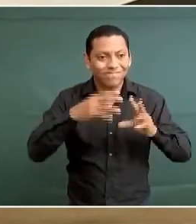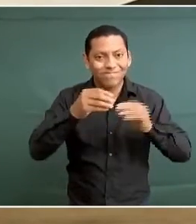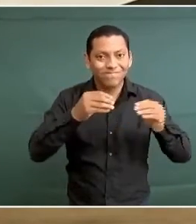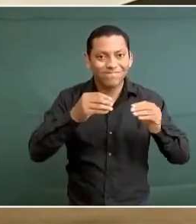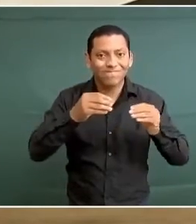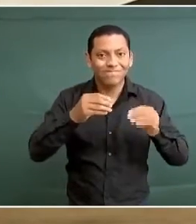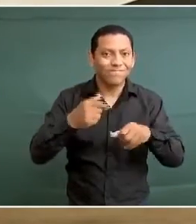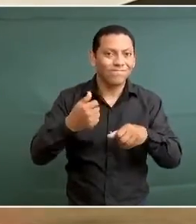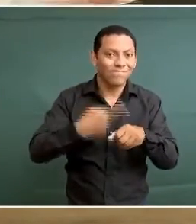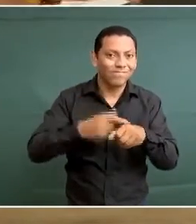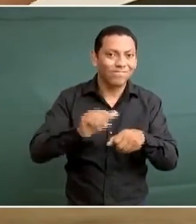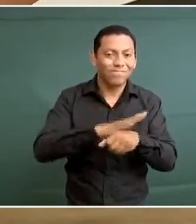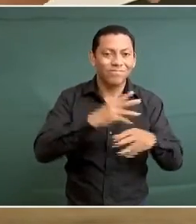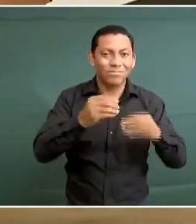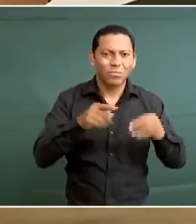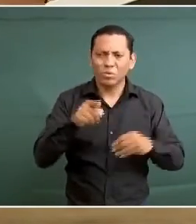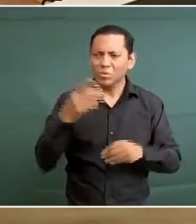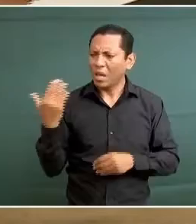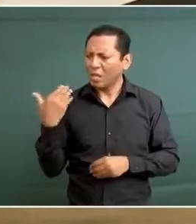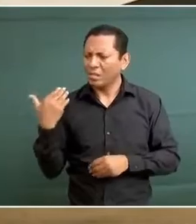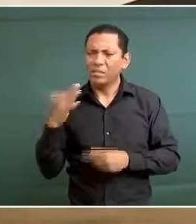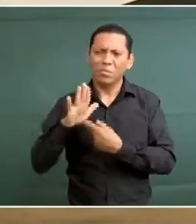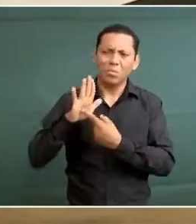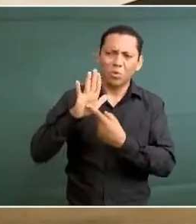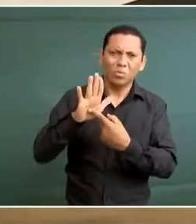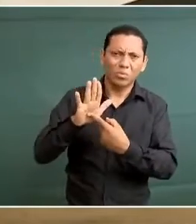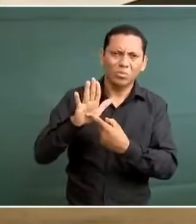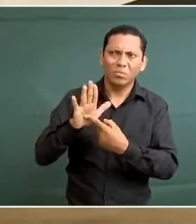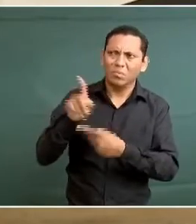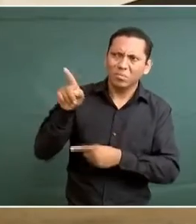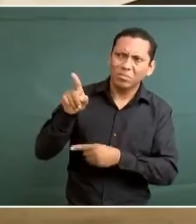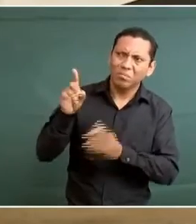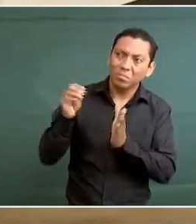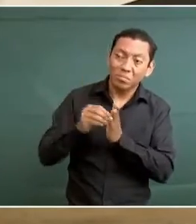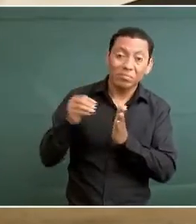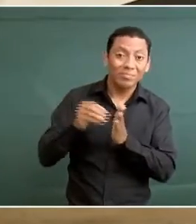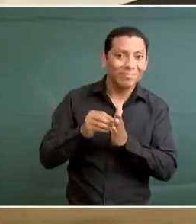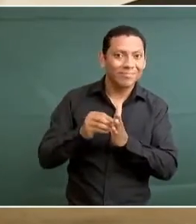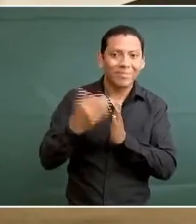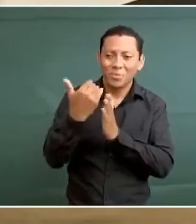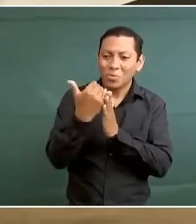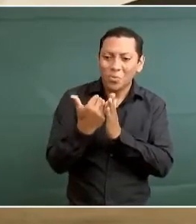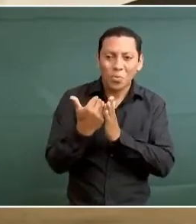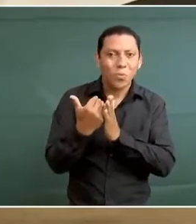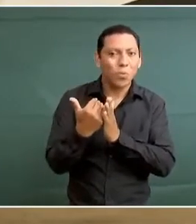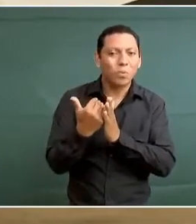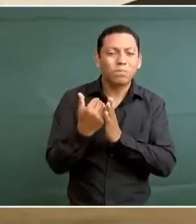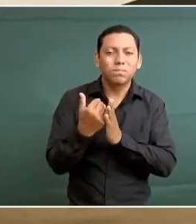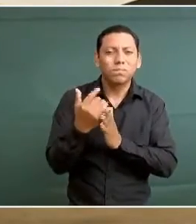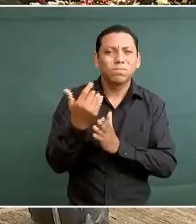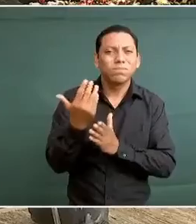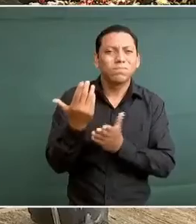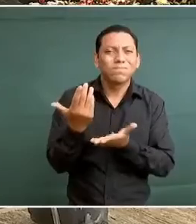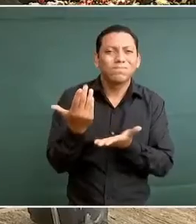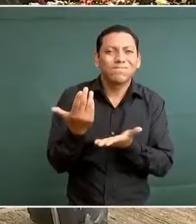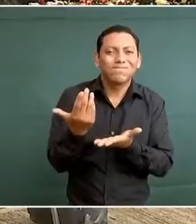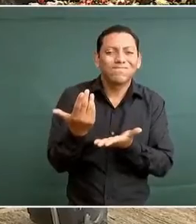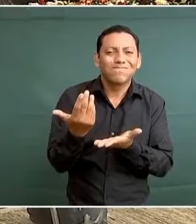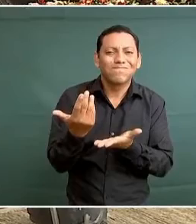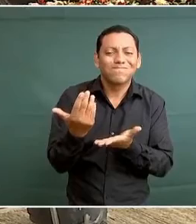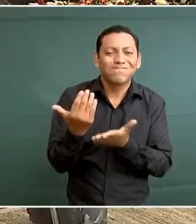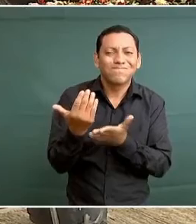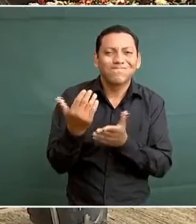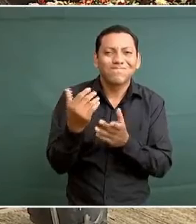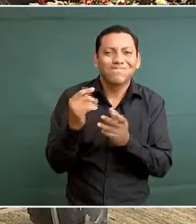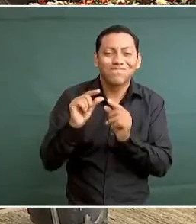los datos incluso que usted nos colocó hace un rato es muy constante no baja es literalmente estamos en